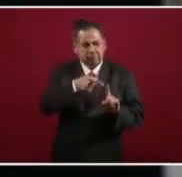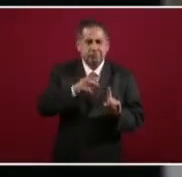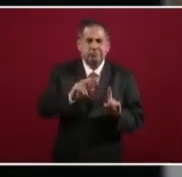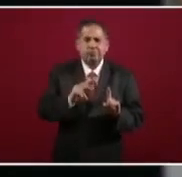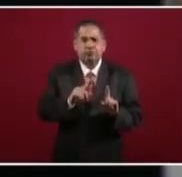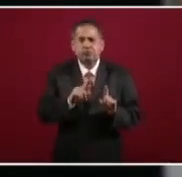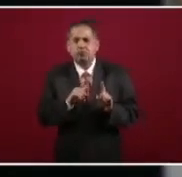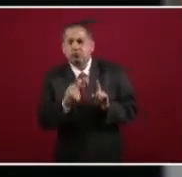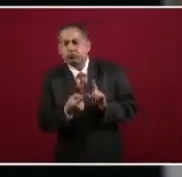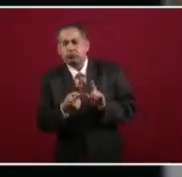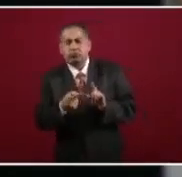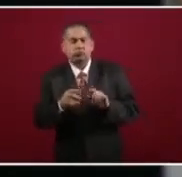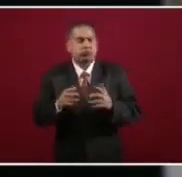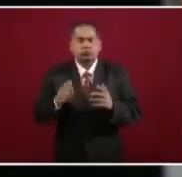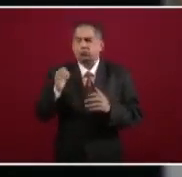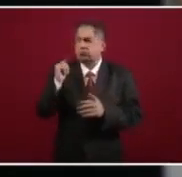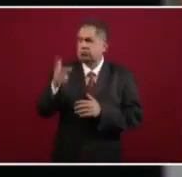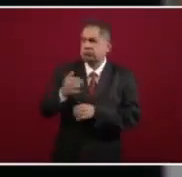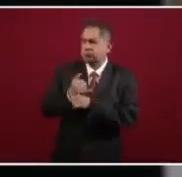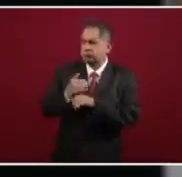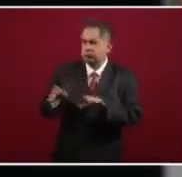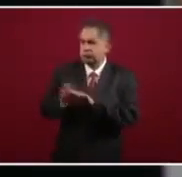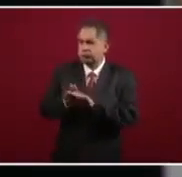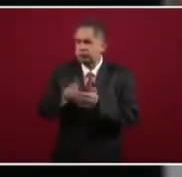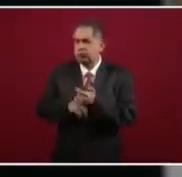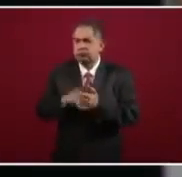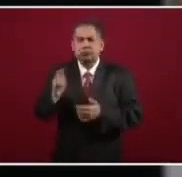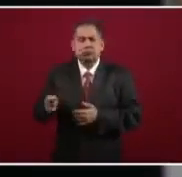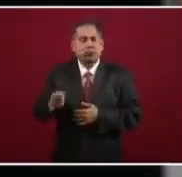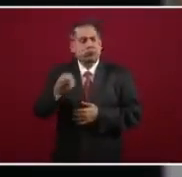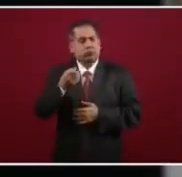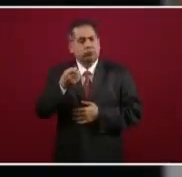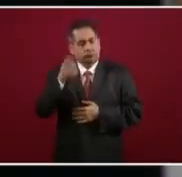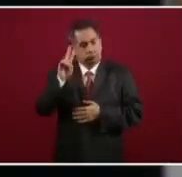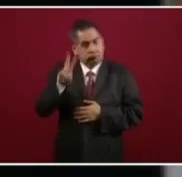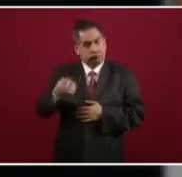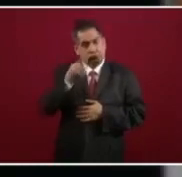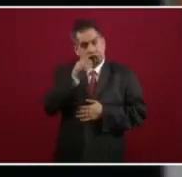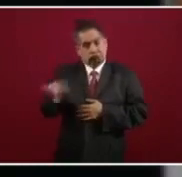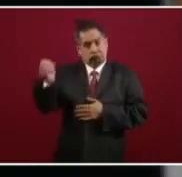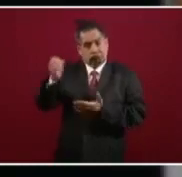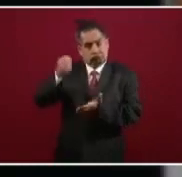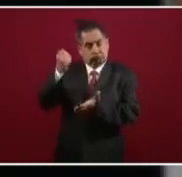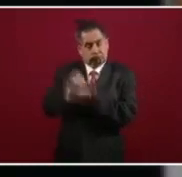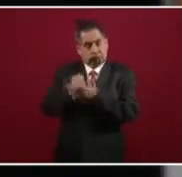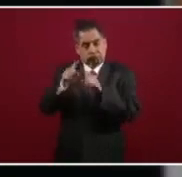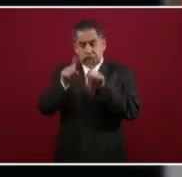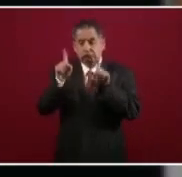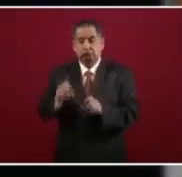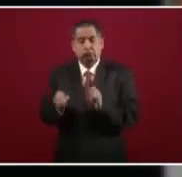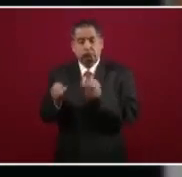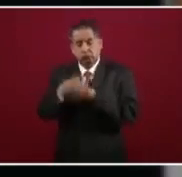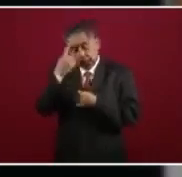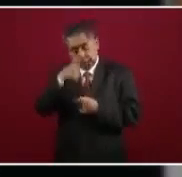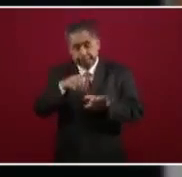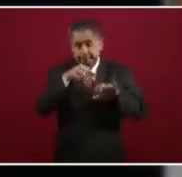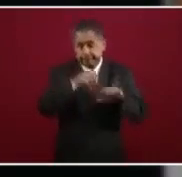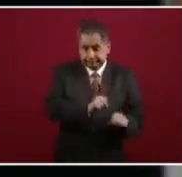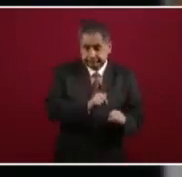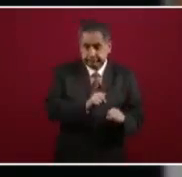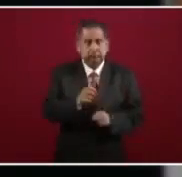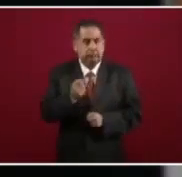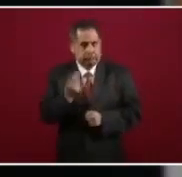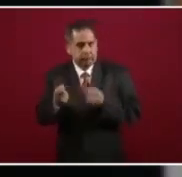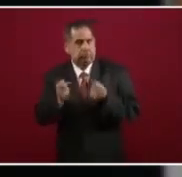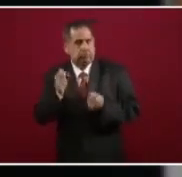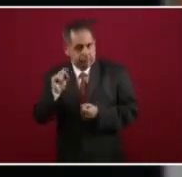si hay algún informe de si hay órdenes de aprensión contra algunos de ellos que si se tengan que ejecutar y que si